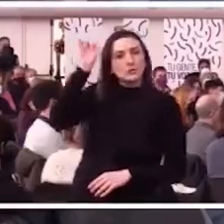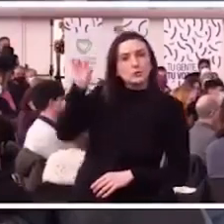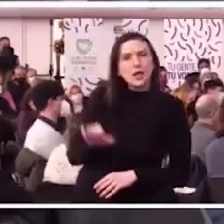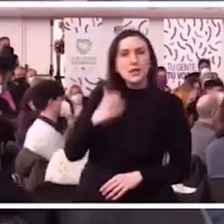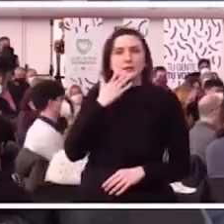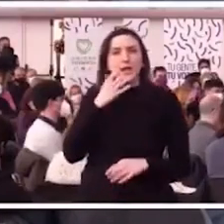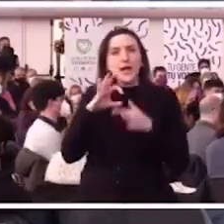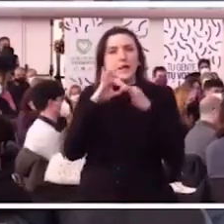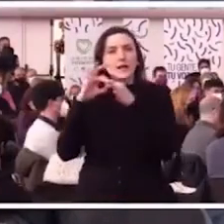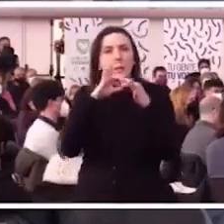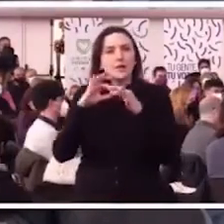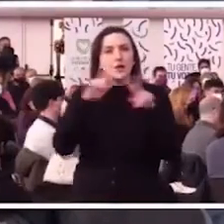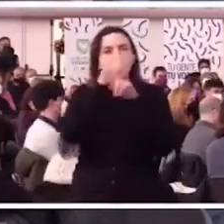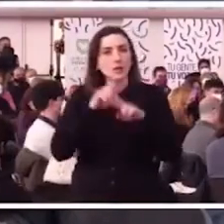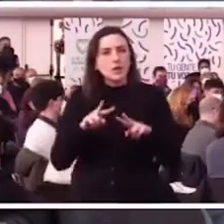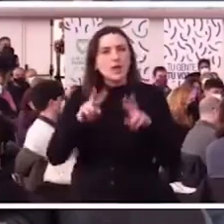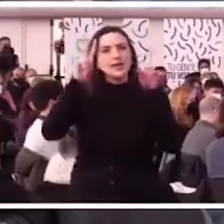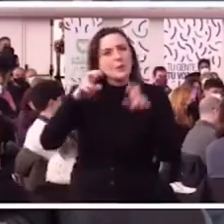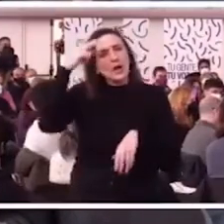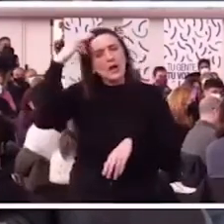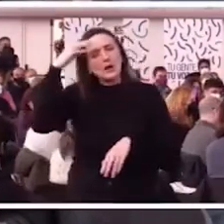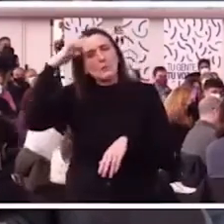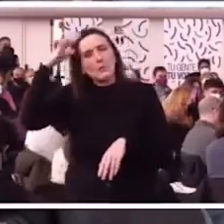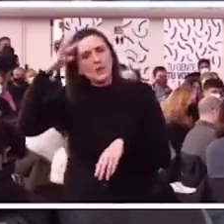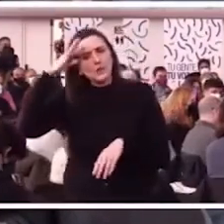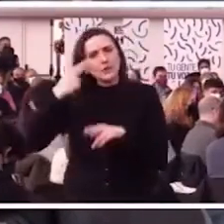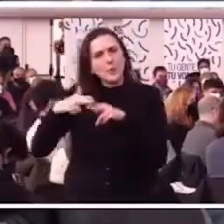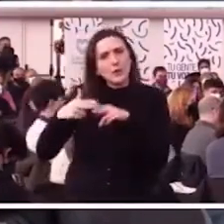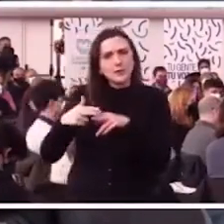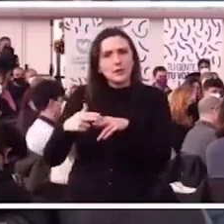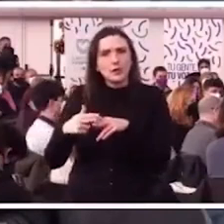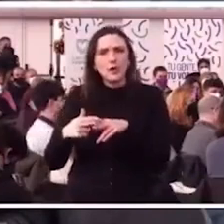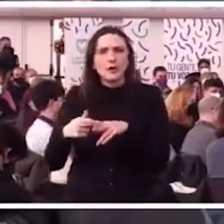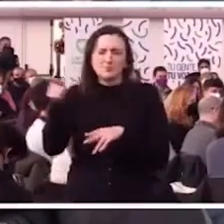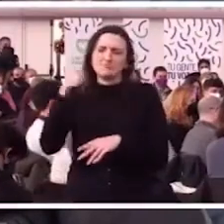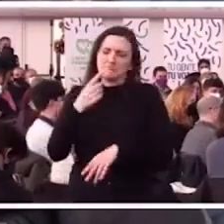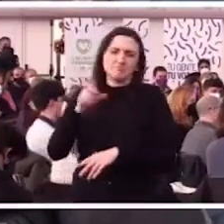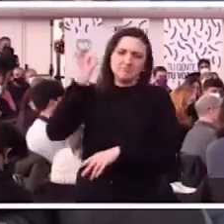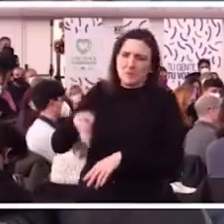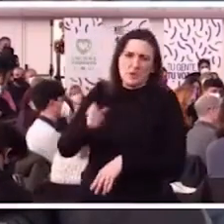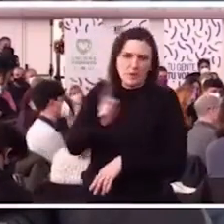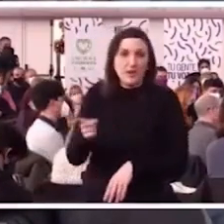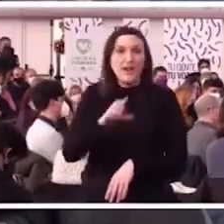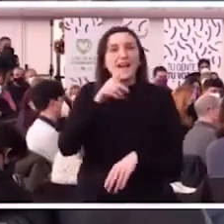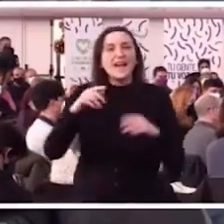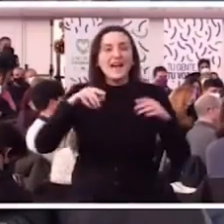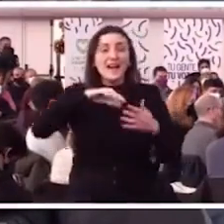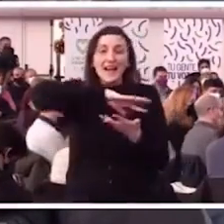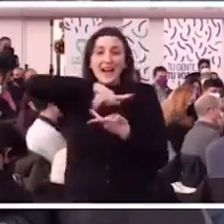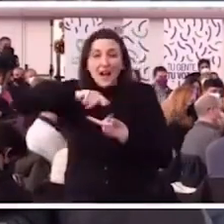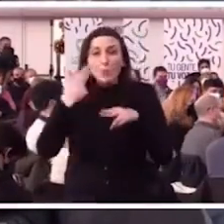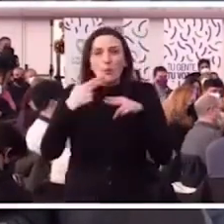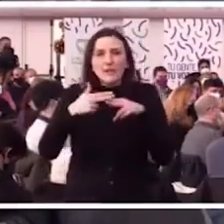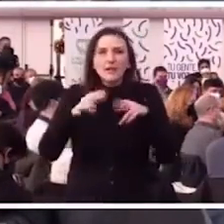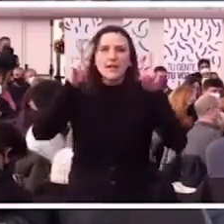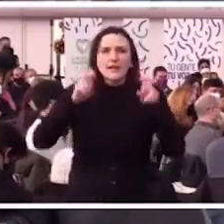relaciones internacionales es una cuestión de ideología, no les creáis. La geopolítica va de intereses de estados y eventualmente